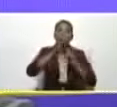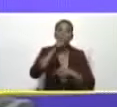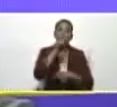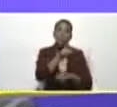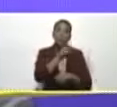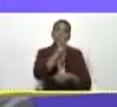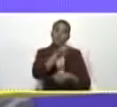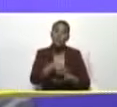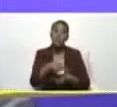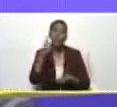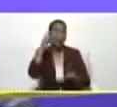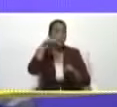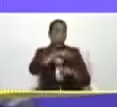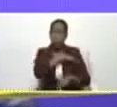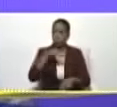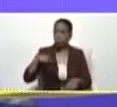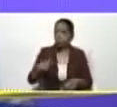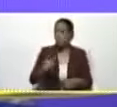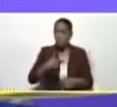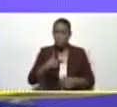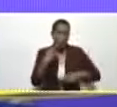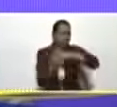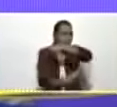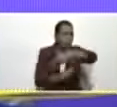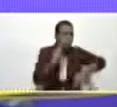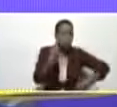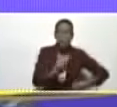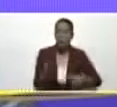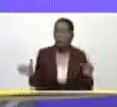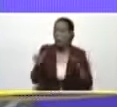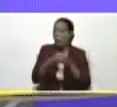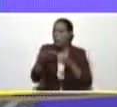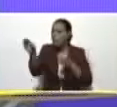cultura nosotros mismos como revolucionarios